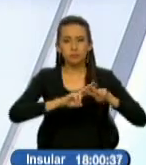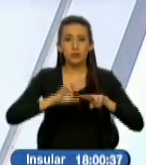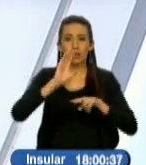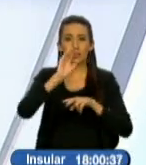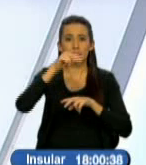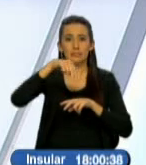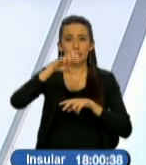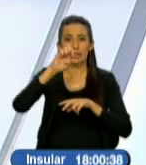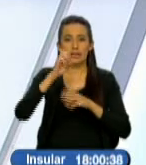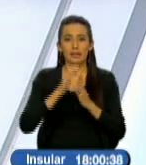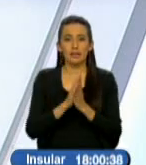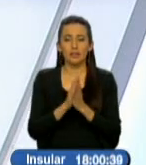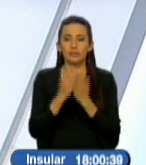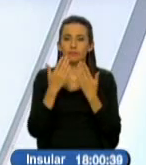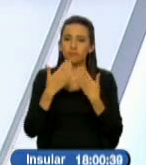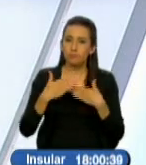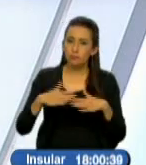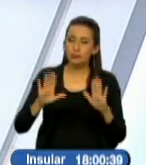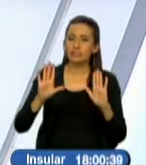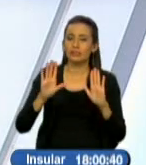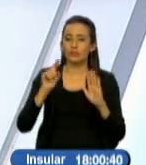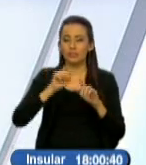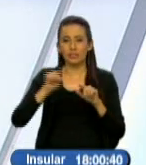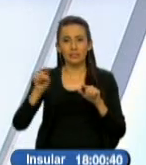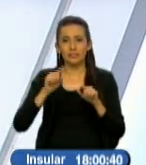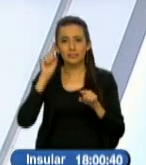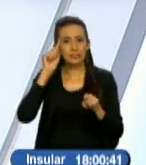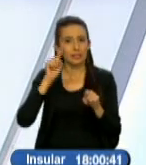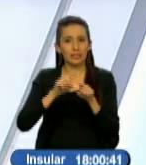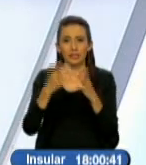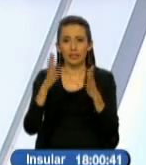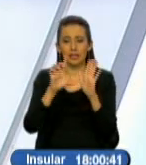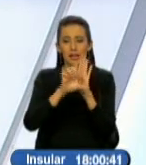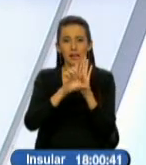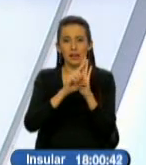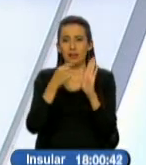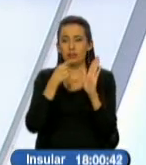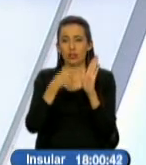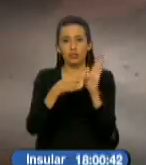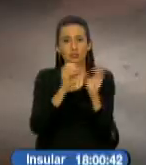a pesar de que no existe tal figura en el Código de la Democracia.